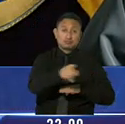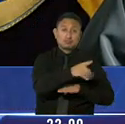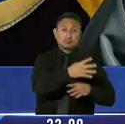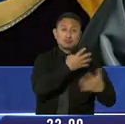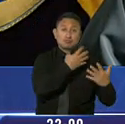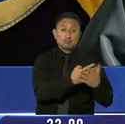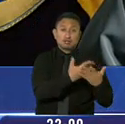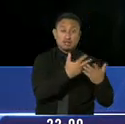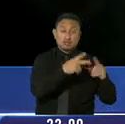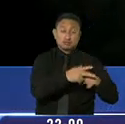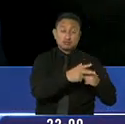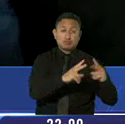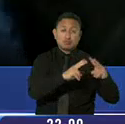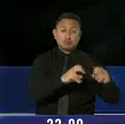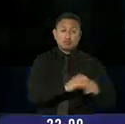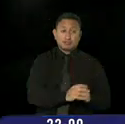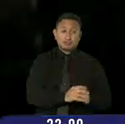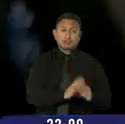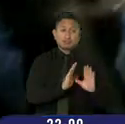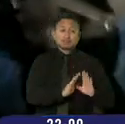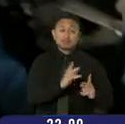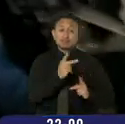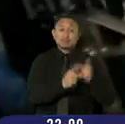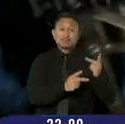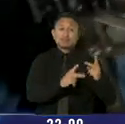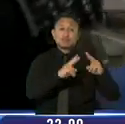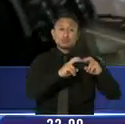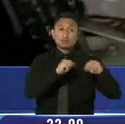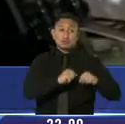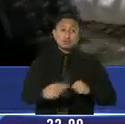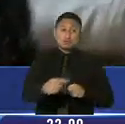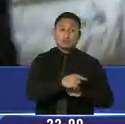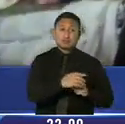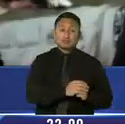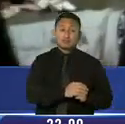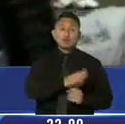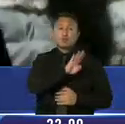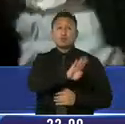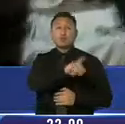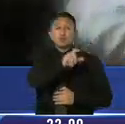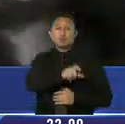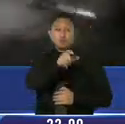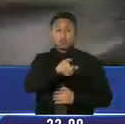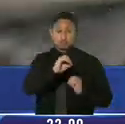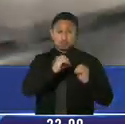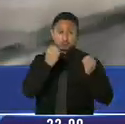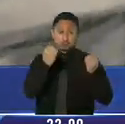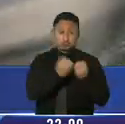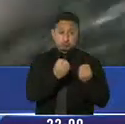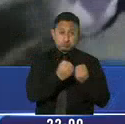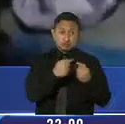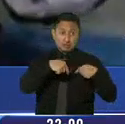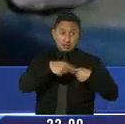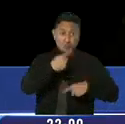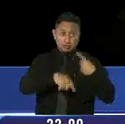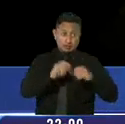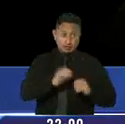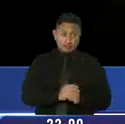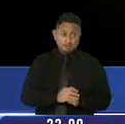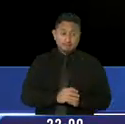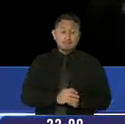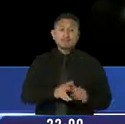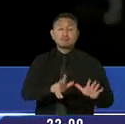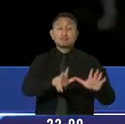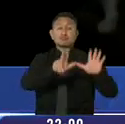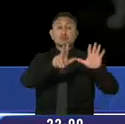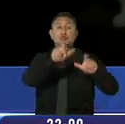investigativos. Durante el proceso investigativo en flagrancia fueron detenidos cuatro integrantes de la presunta red de microtráfico. En total, ocho sospechosos